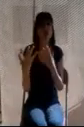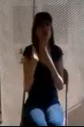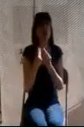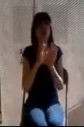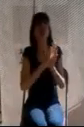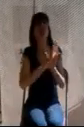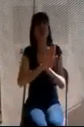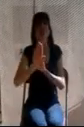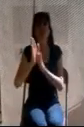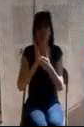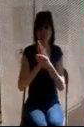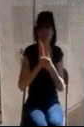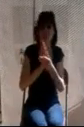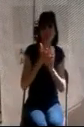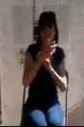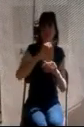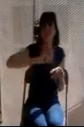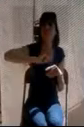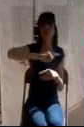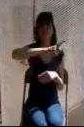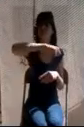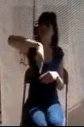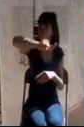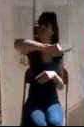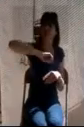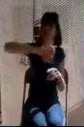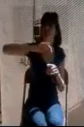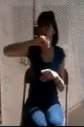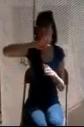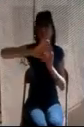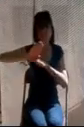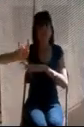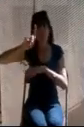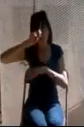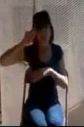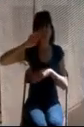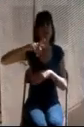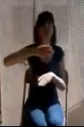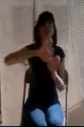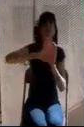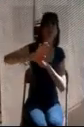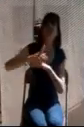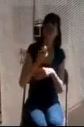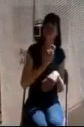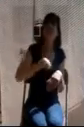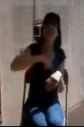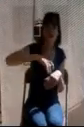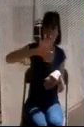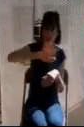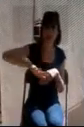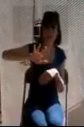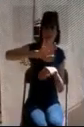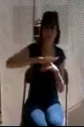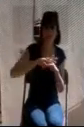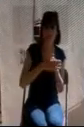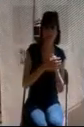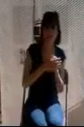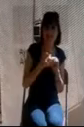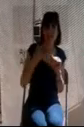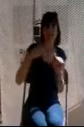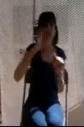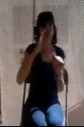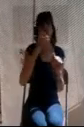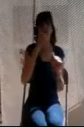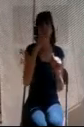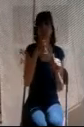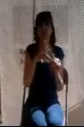los vecinos de Alcobendas, que es un sentir generalizado, los vecinos de Madrid y los vecinos de España entera. ¿Cómo nos puede parecer bien